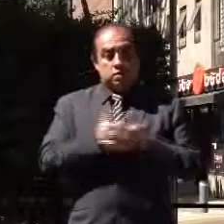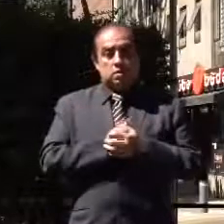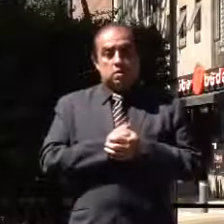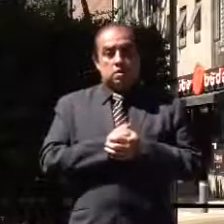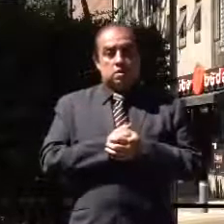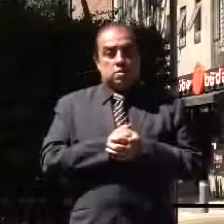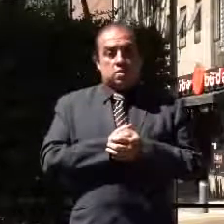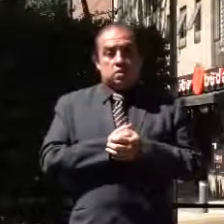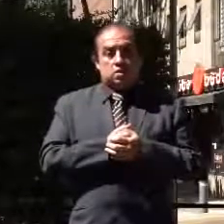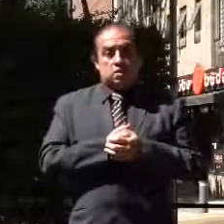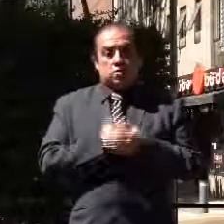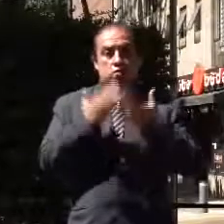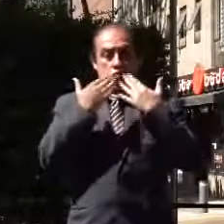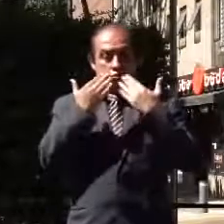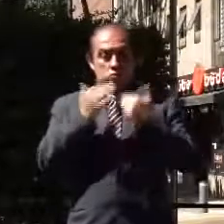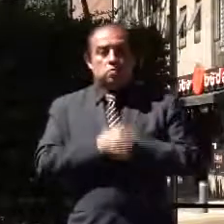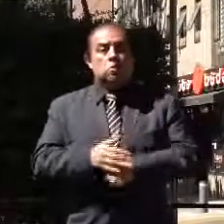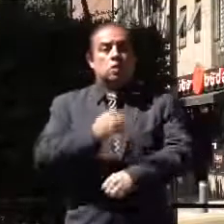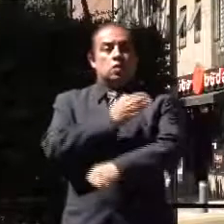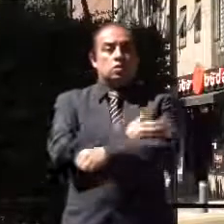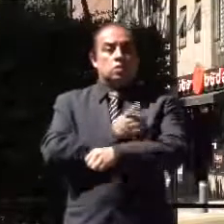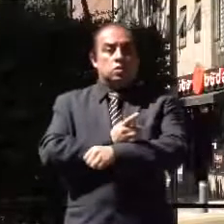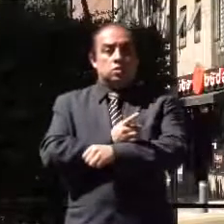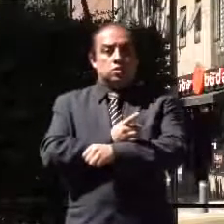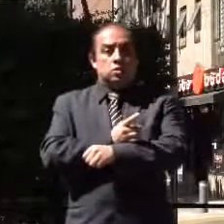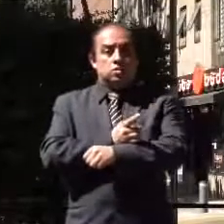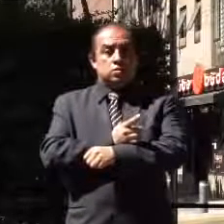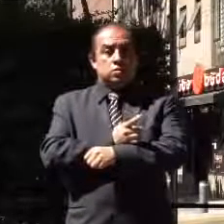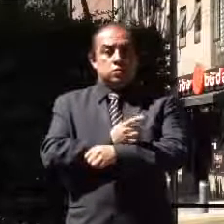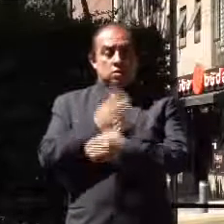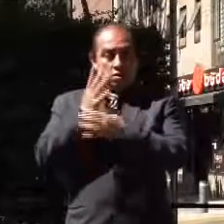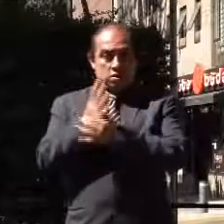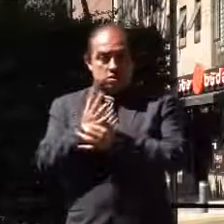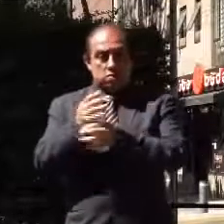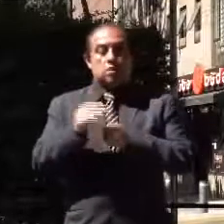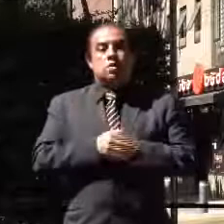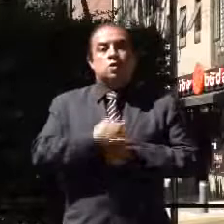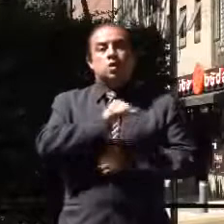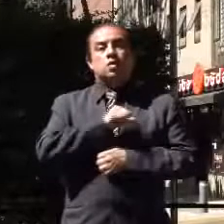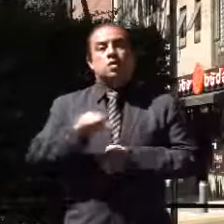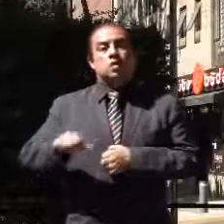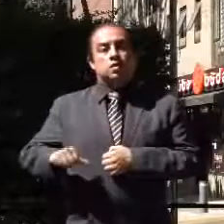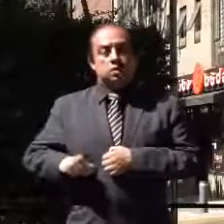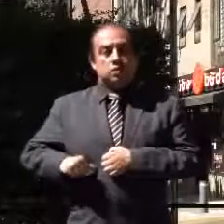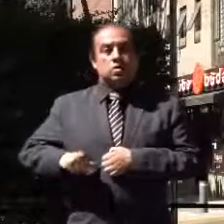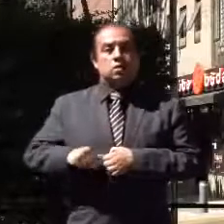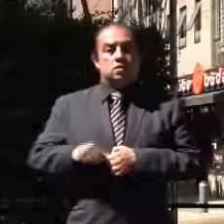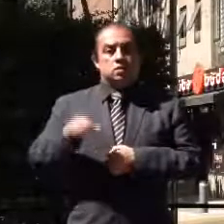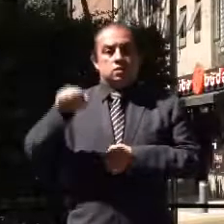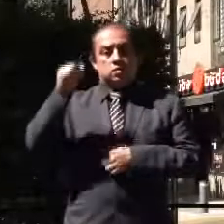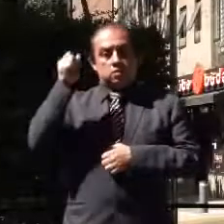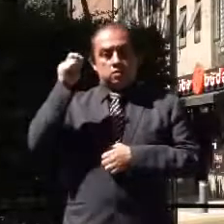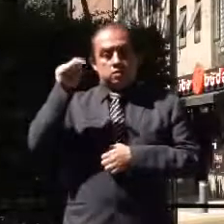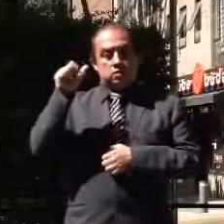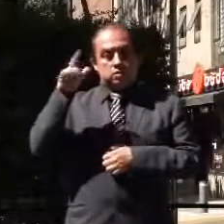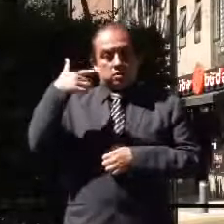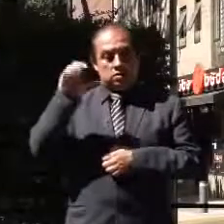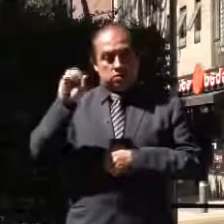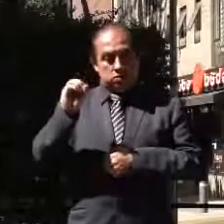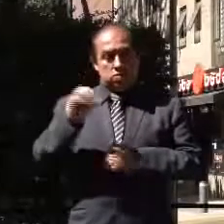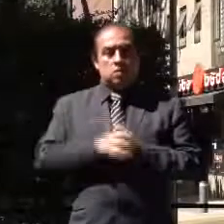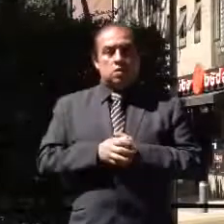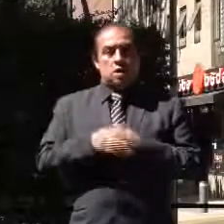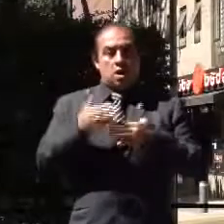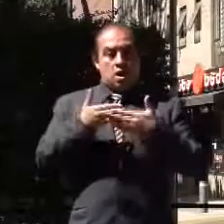sin la coordinación que ha manifestado ya el alcalde Santiago Taboada. Abrir cajas con dimensiones